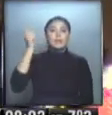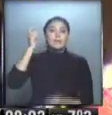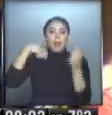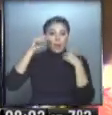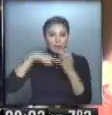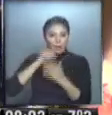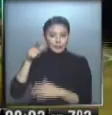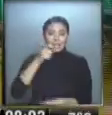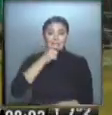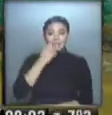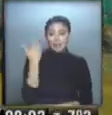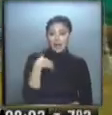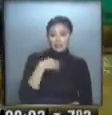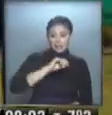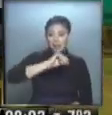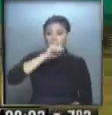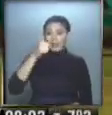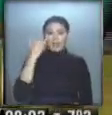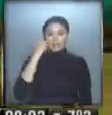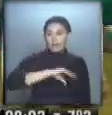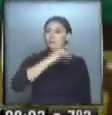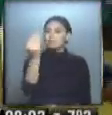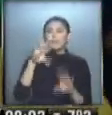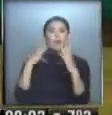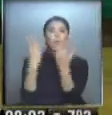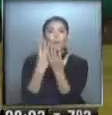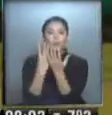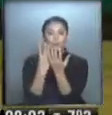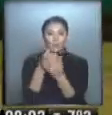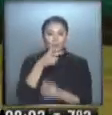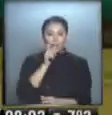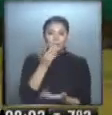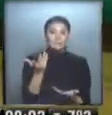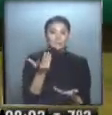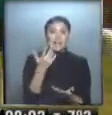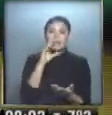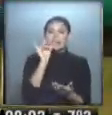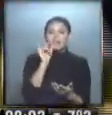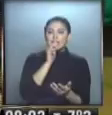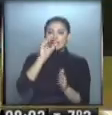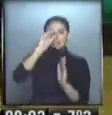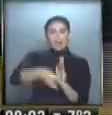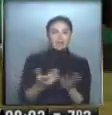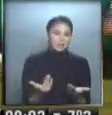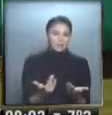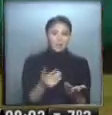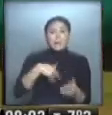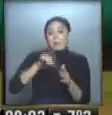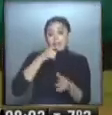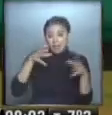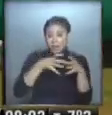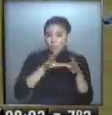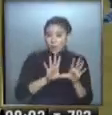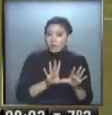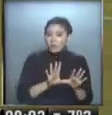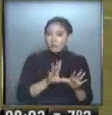una victoria. Argentina está en los umbrales de la Copa del Mundo, prácticamente es imposible sacarle ese lugar de privilegio, más con el equipo que tiene. De